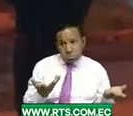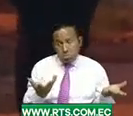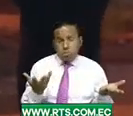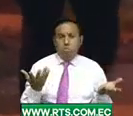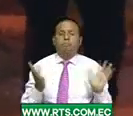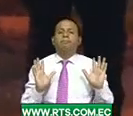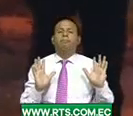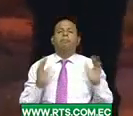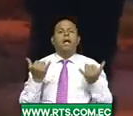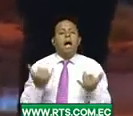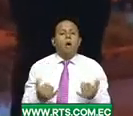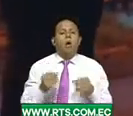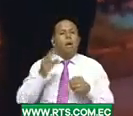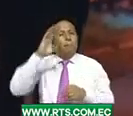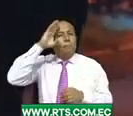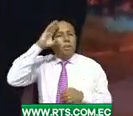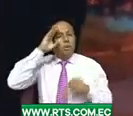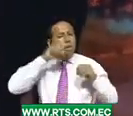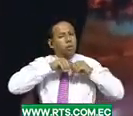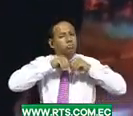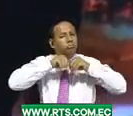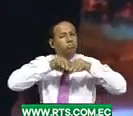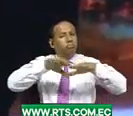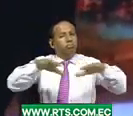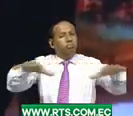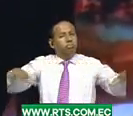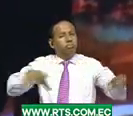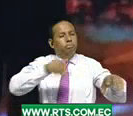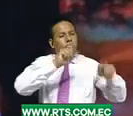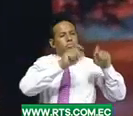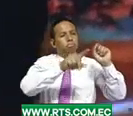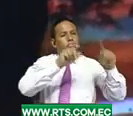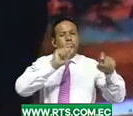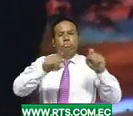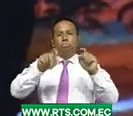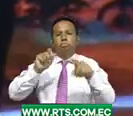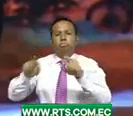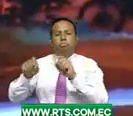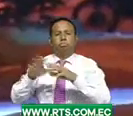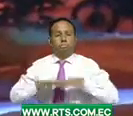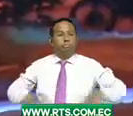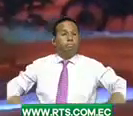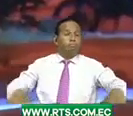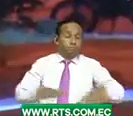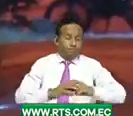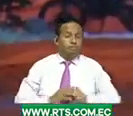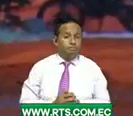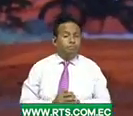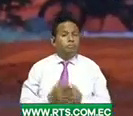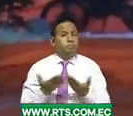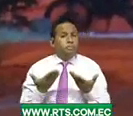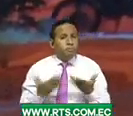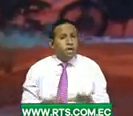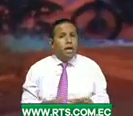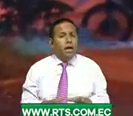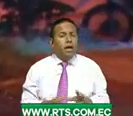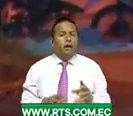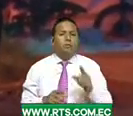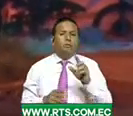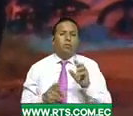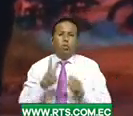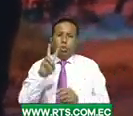están desplegados los uniformados por a distintos barrios de este sector del noroeste de la ciudad. Han encontrado dos